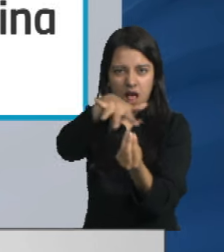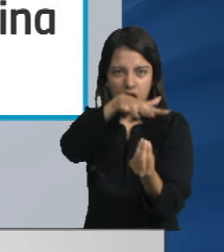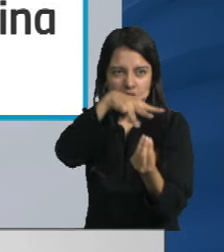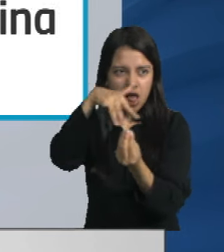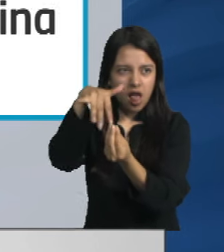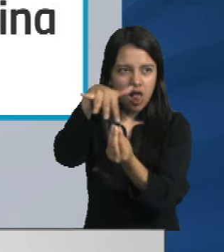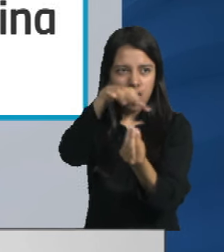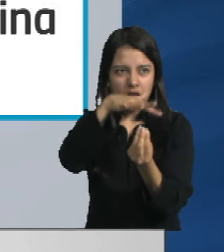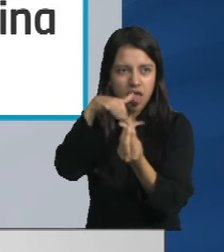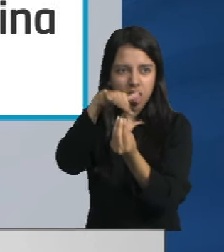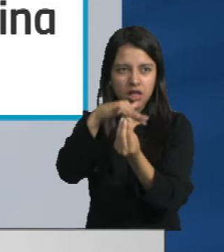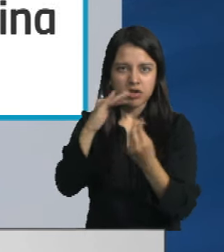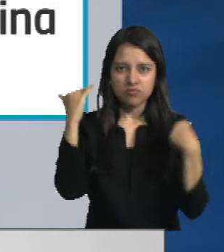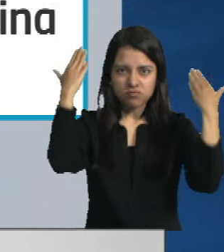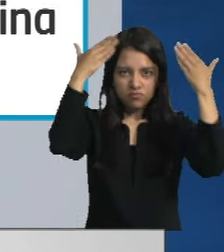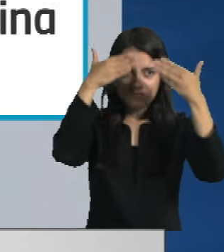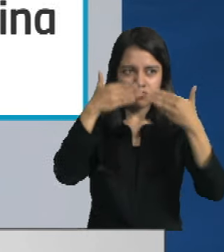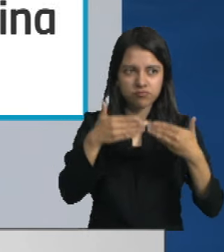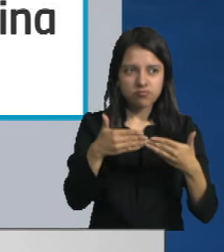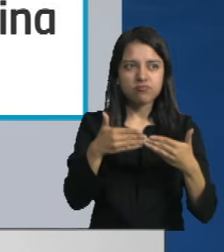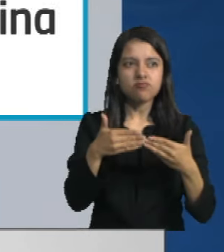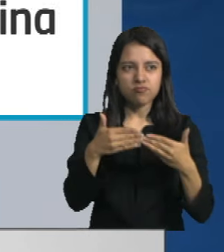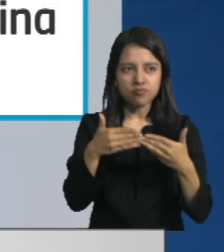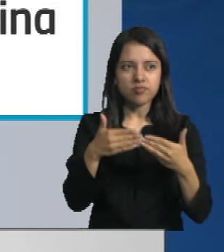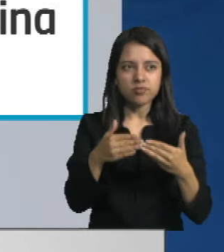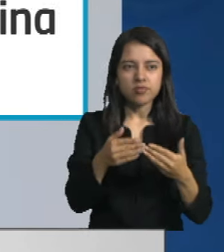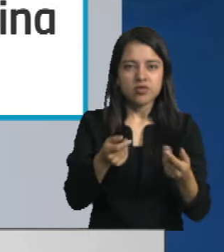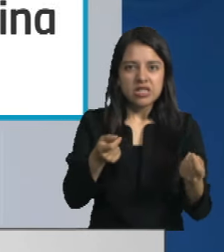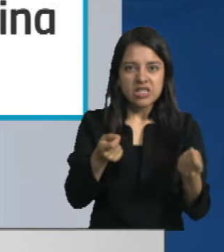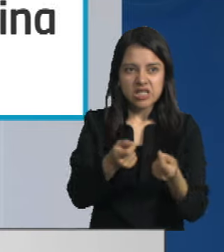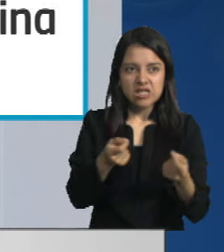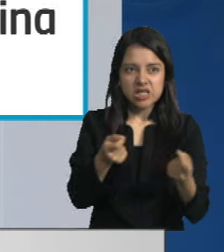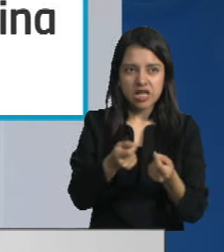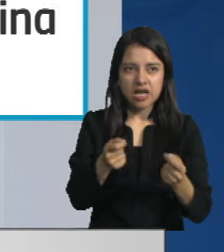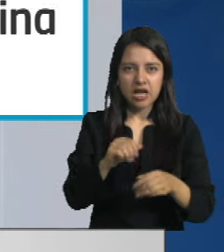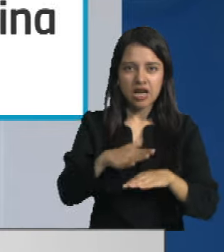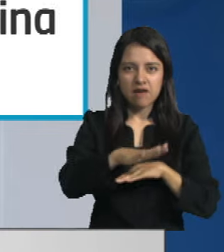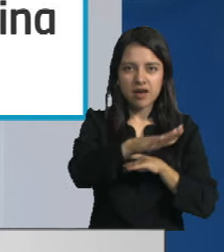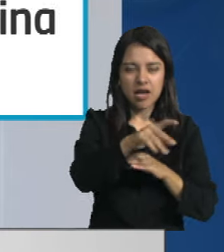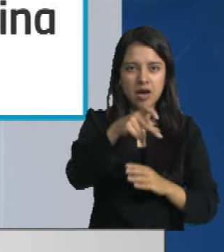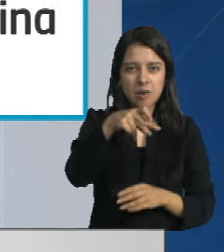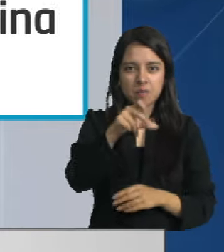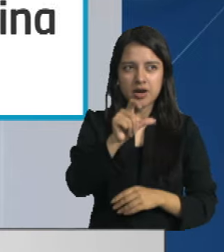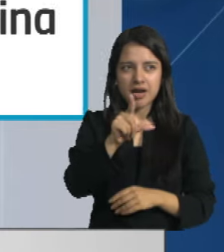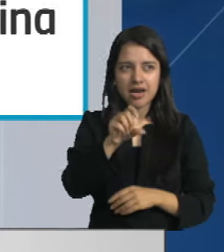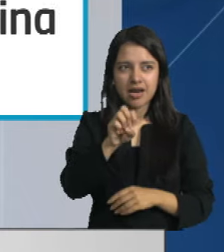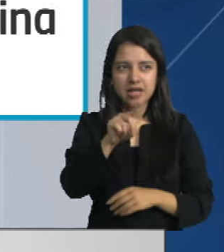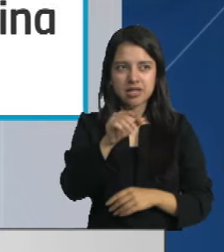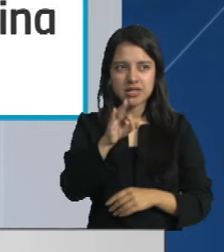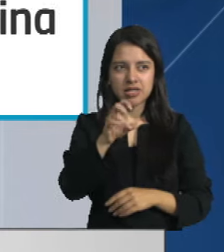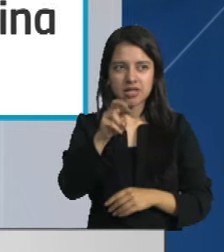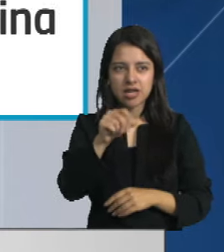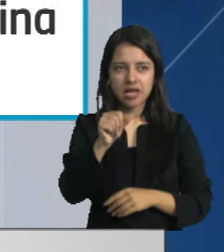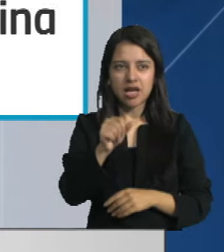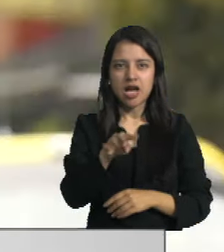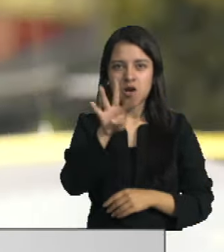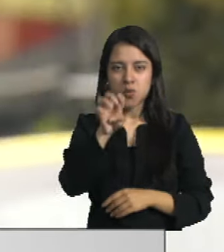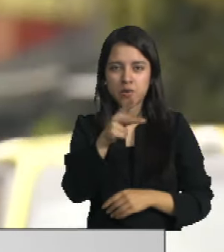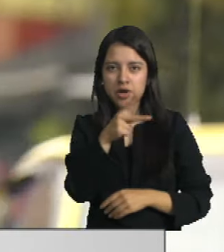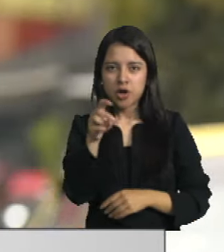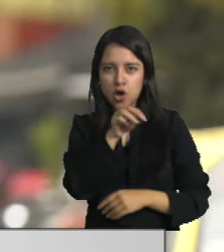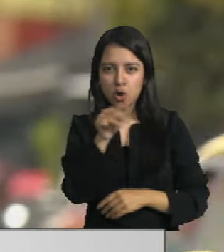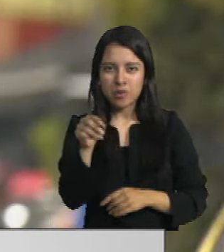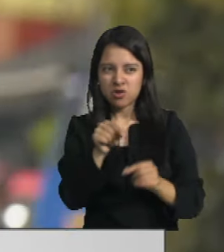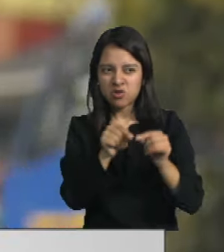paramilitares, refugiando ahora en las cercanías de este cantón, en la vereda Palestina, situada a 9 kilómetros de distancia. Cierro